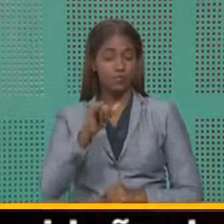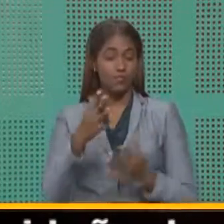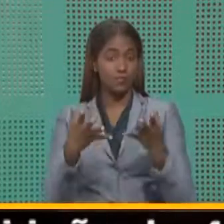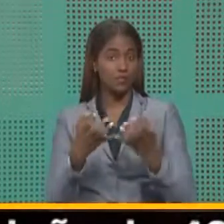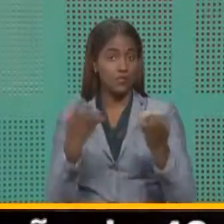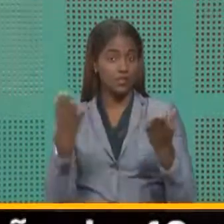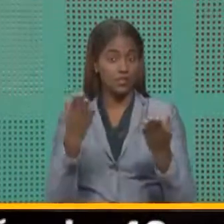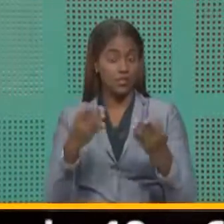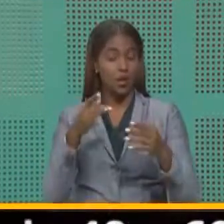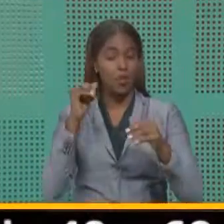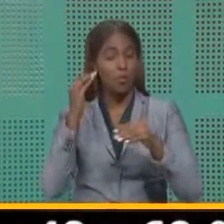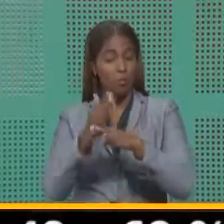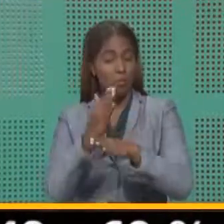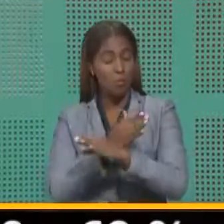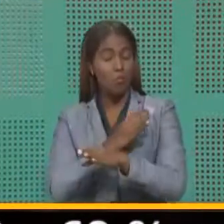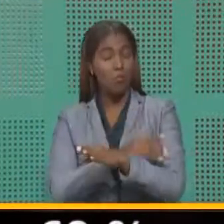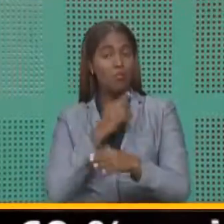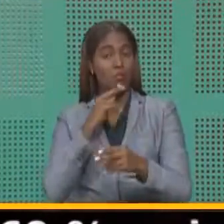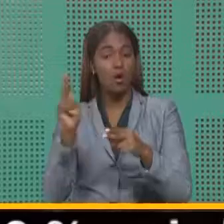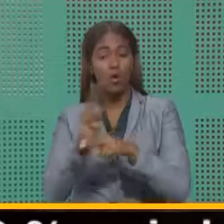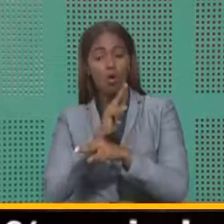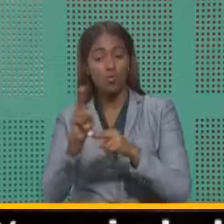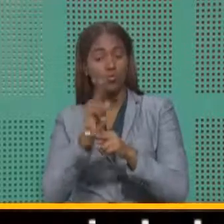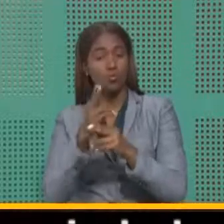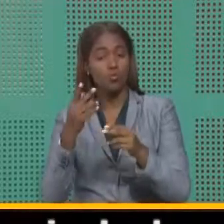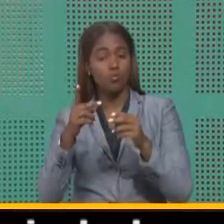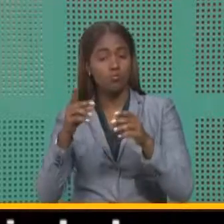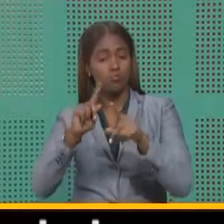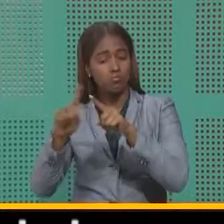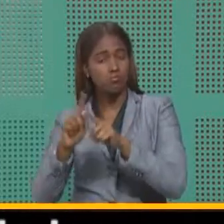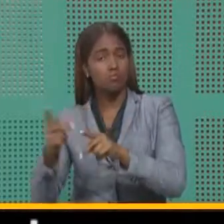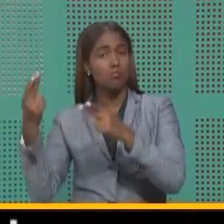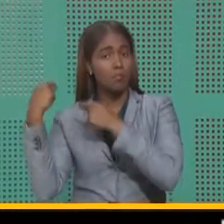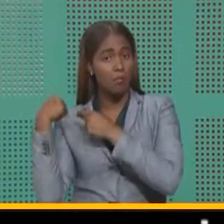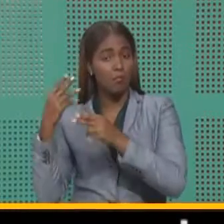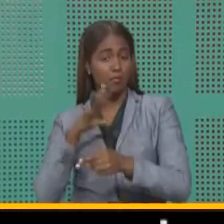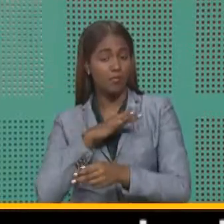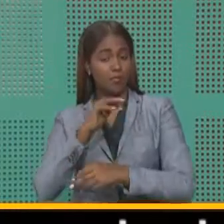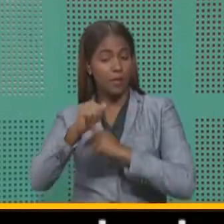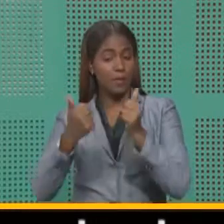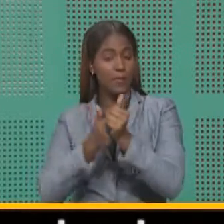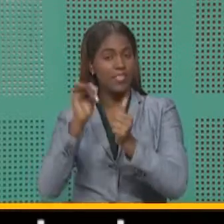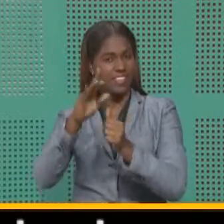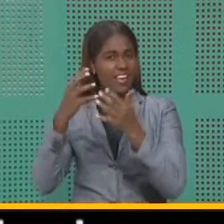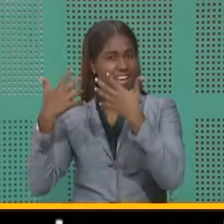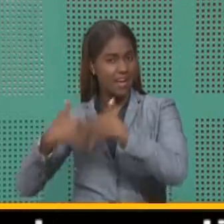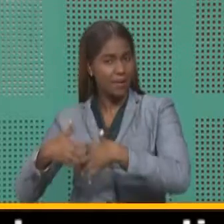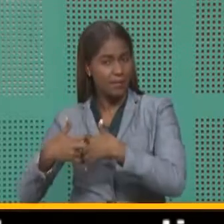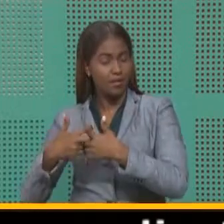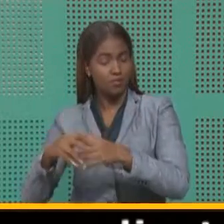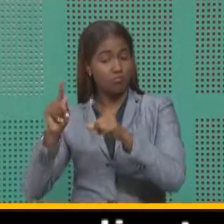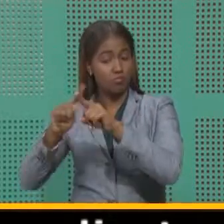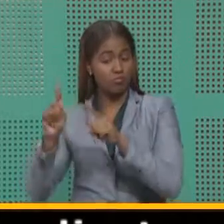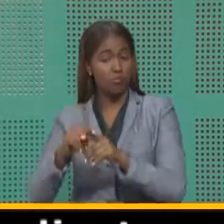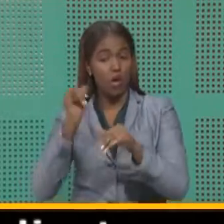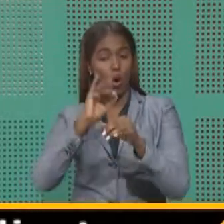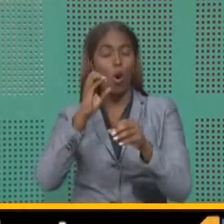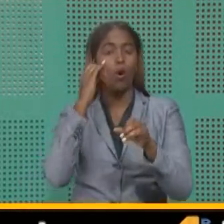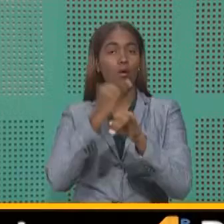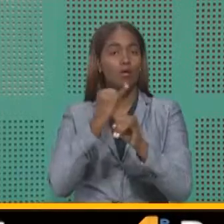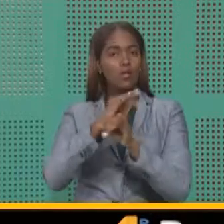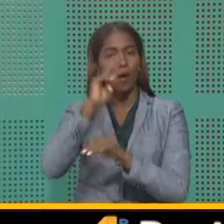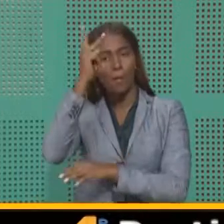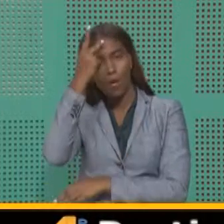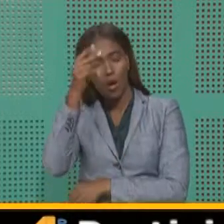lograr una producción y consumo responsables por parte de las empresas entidades e instituciones públicas y privadas